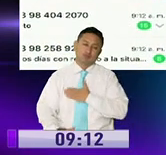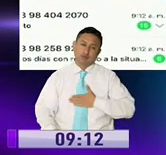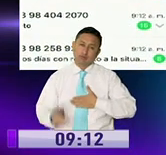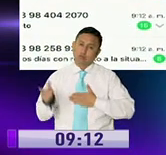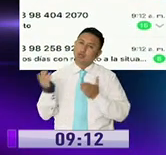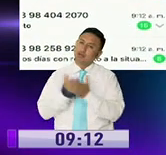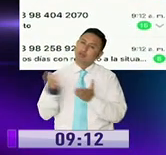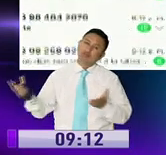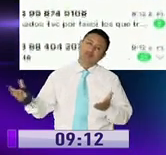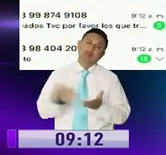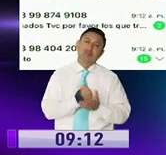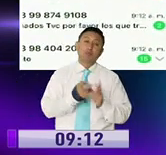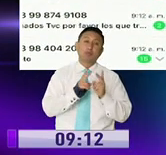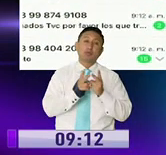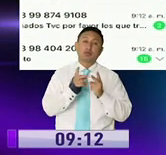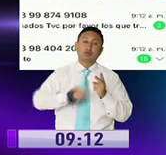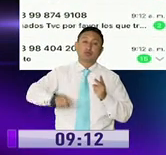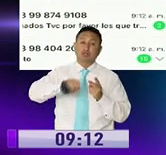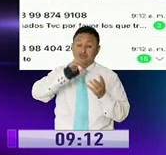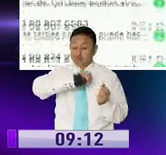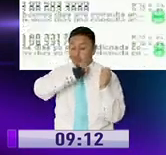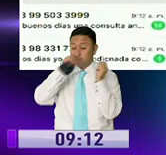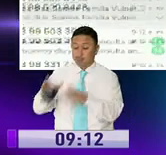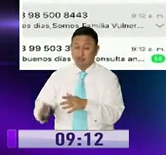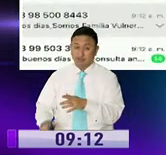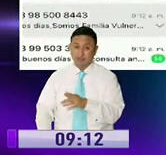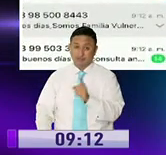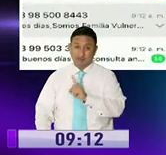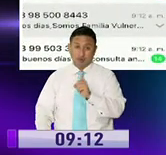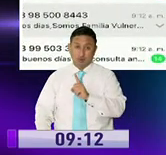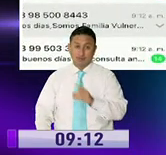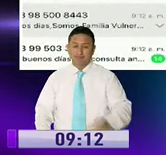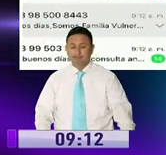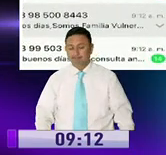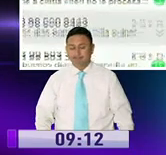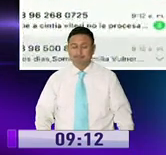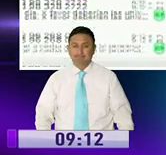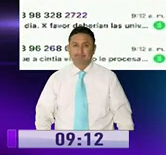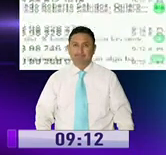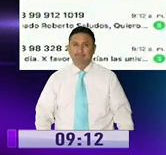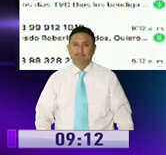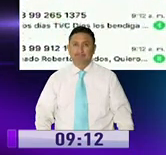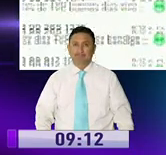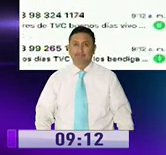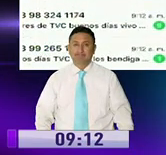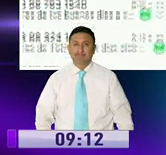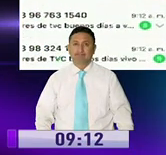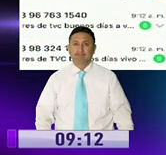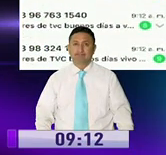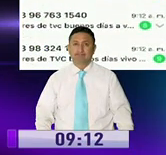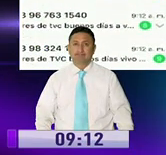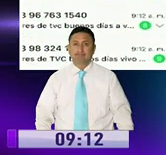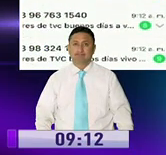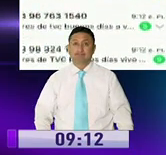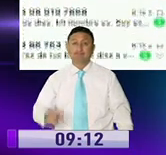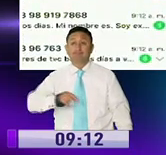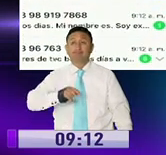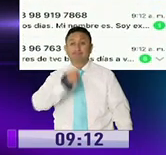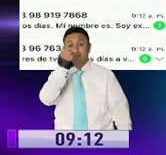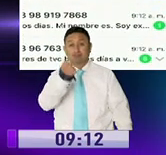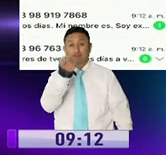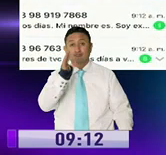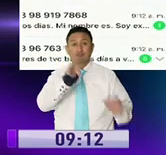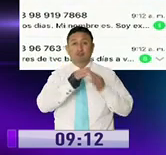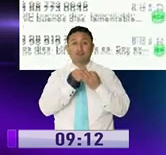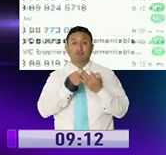recolectando la basura. Y vecinos, no acumulemos. Junta parroquial, ¿no? No acumulemos tampoco. Bueno, buenos días, somos familia vulnerable, de escasos recursos,